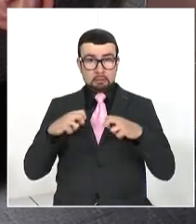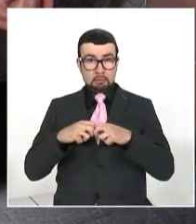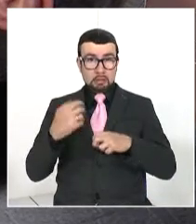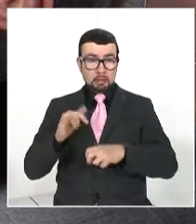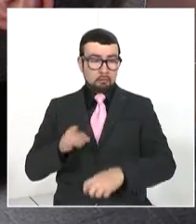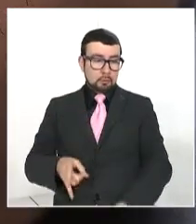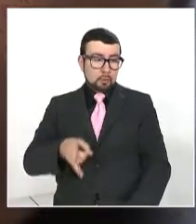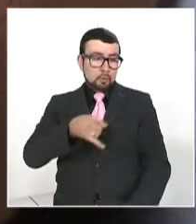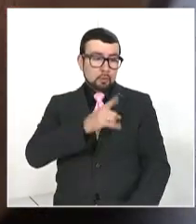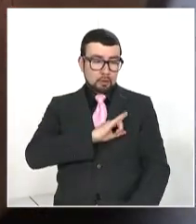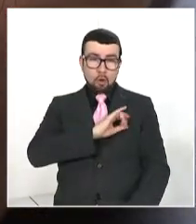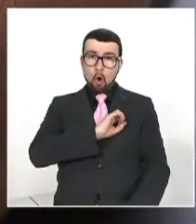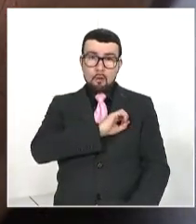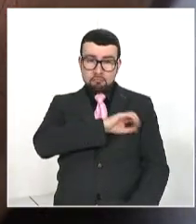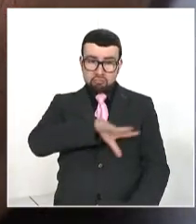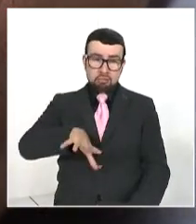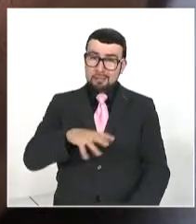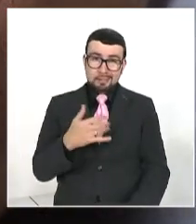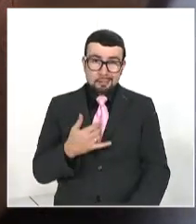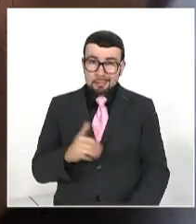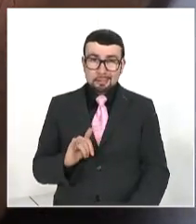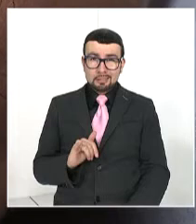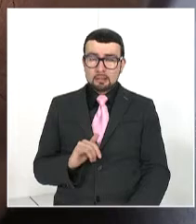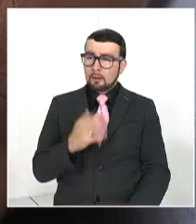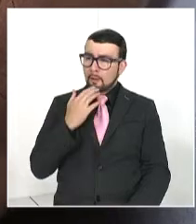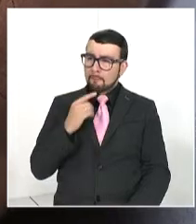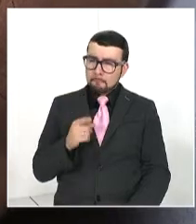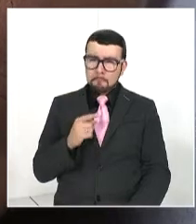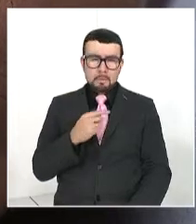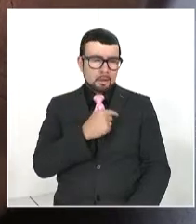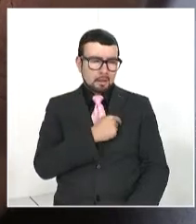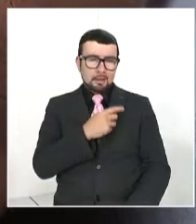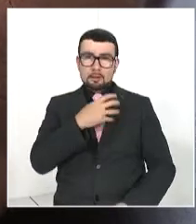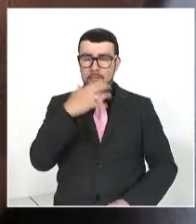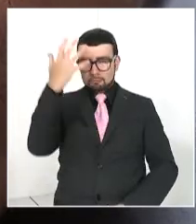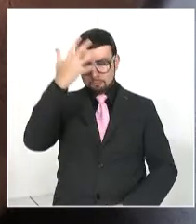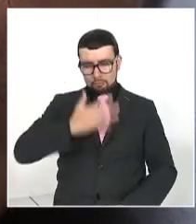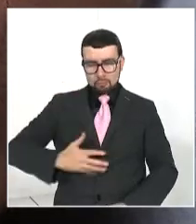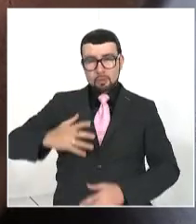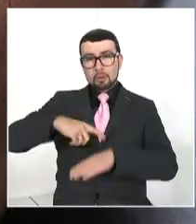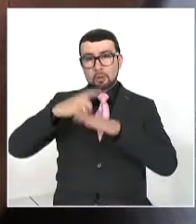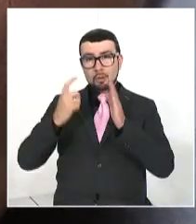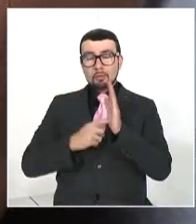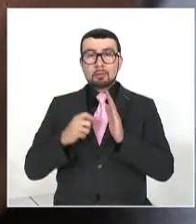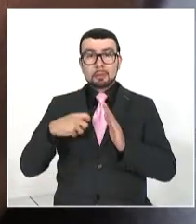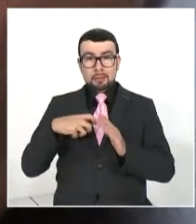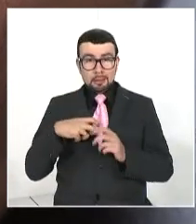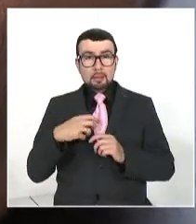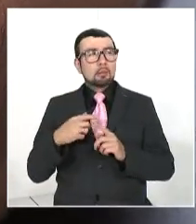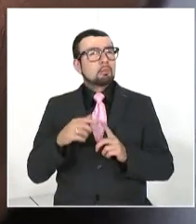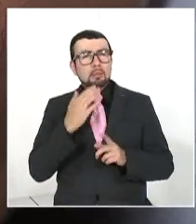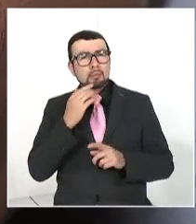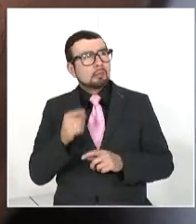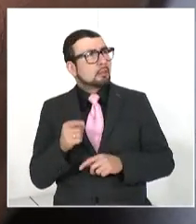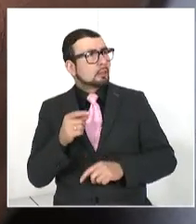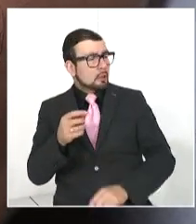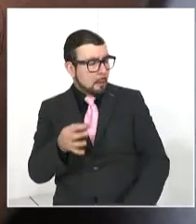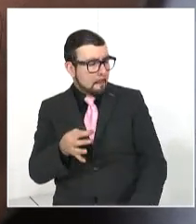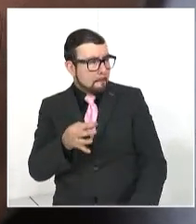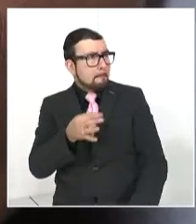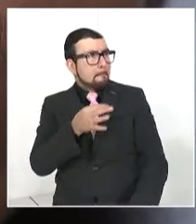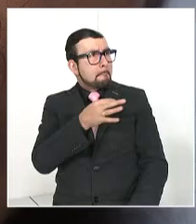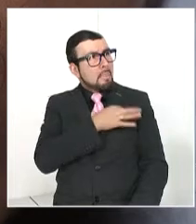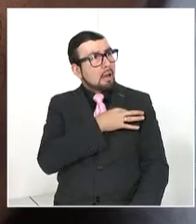hablado al principio, lo que yo les explicaba, que es una carga electromagnética, sino que cuando introducimos la aguja, al